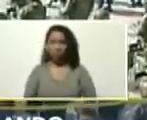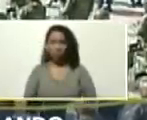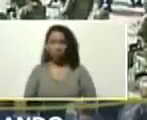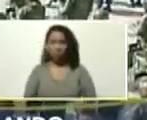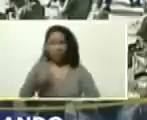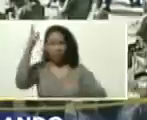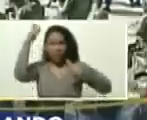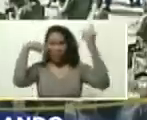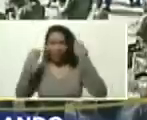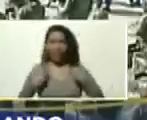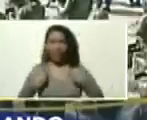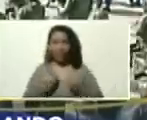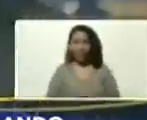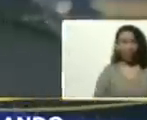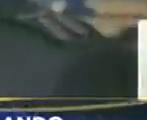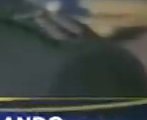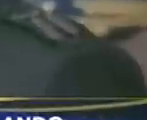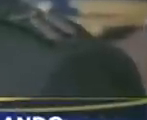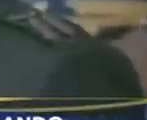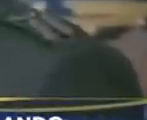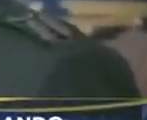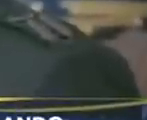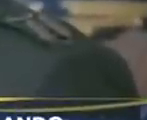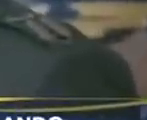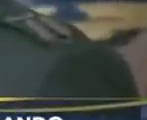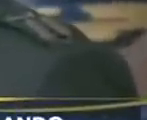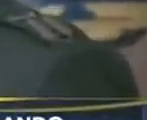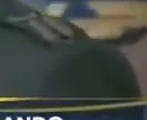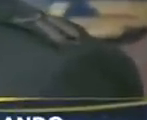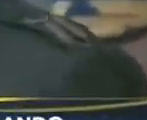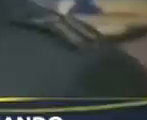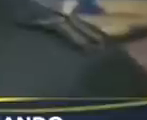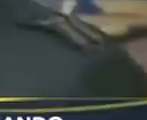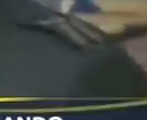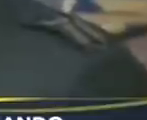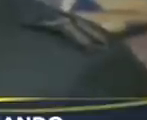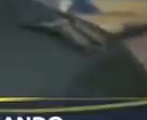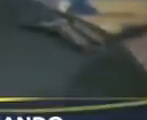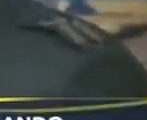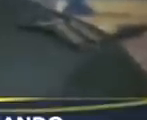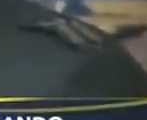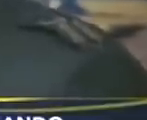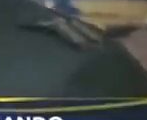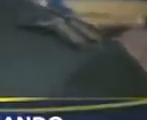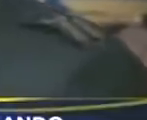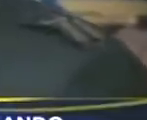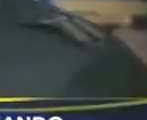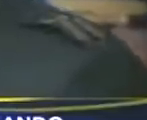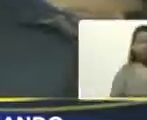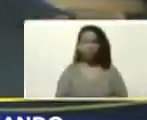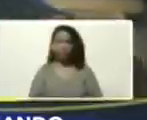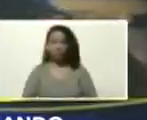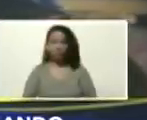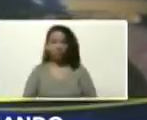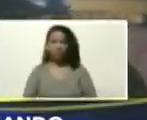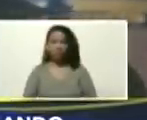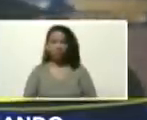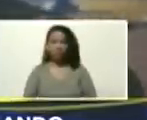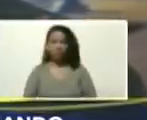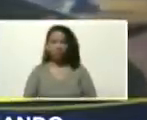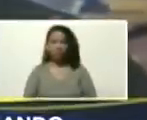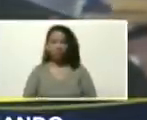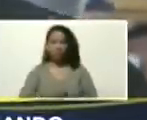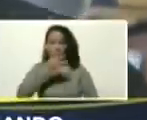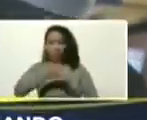vive! La patria sigue. ¡Leales siempre! ¡Traidores nunca! Mi comandante jefe, buenas tardes.